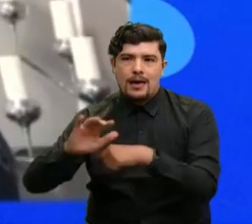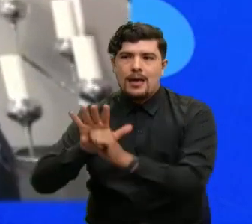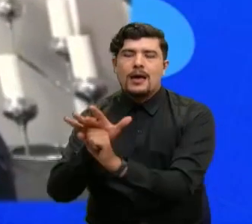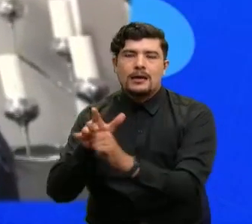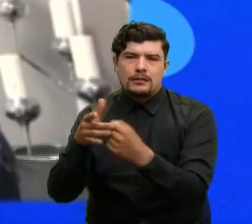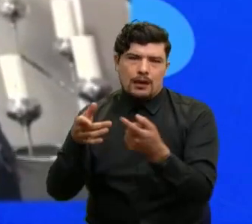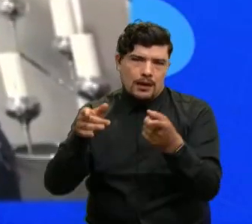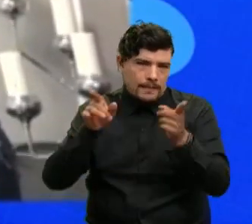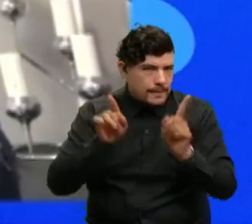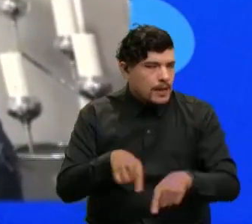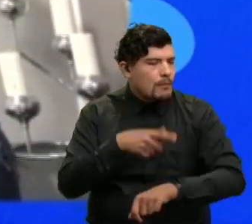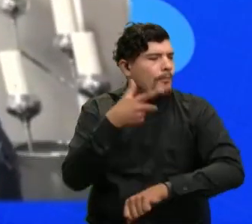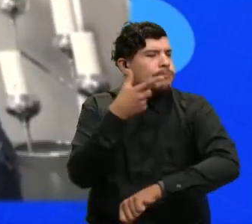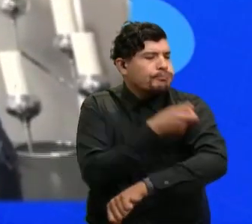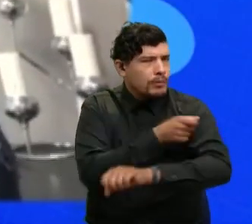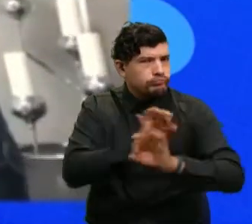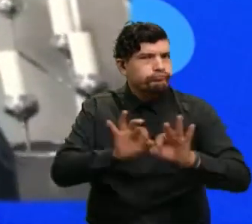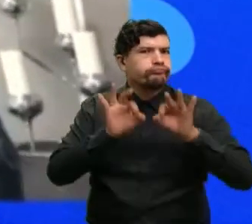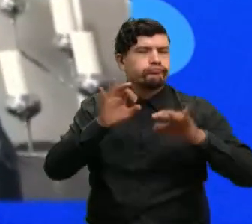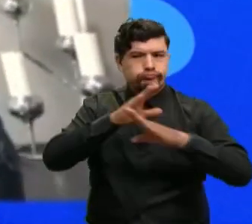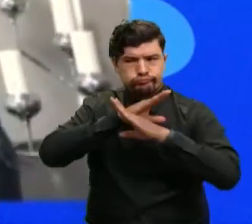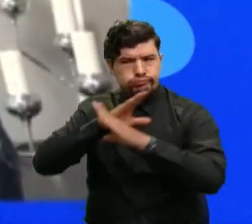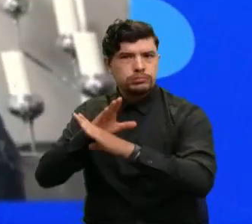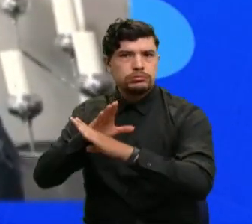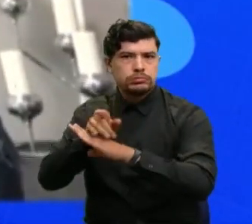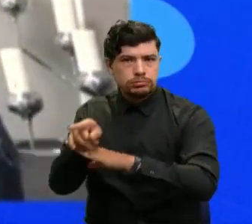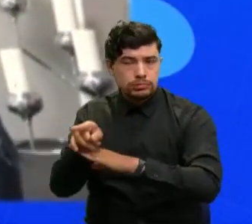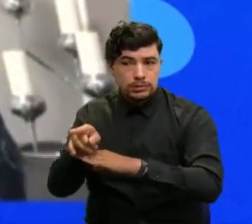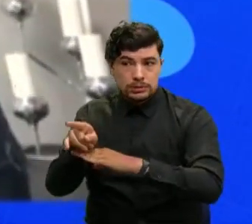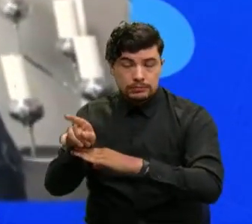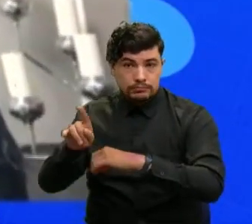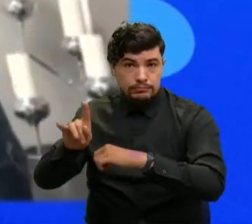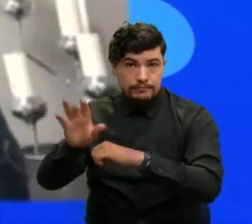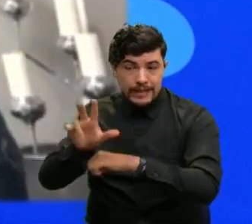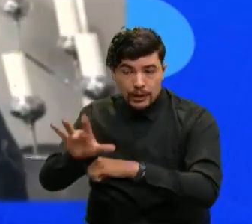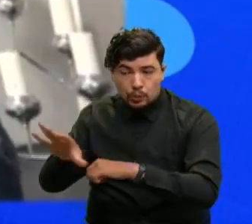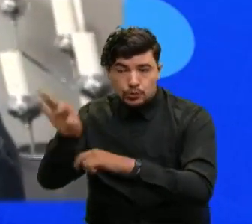las vacunas protegen contra esta mutación que ha sufrido el virus.